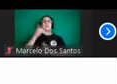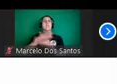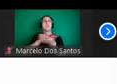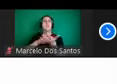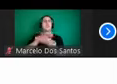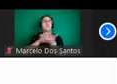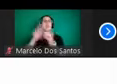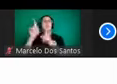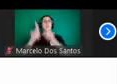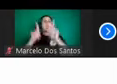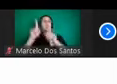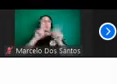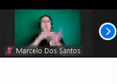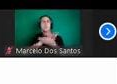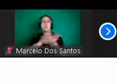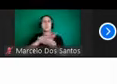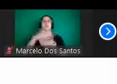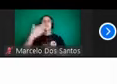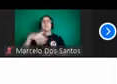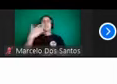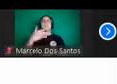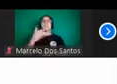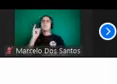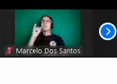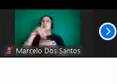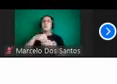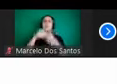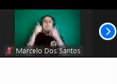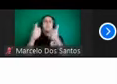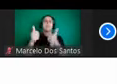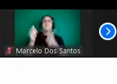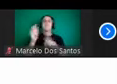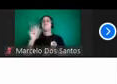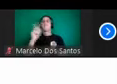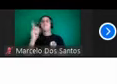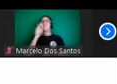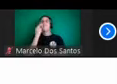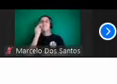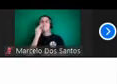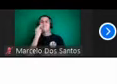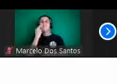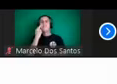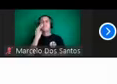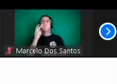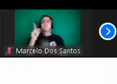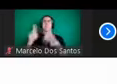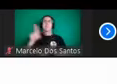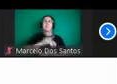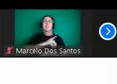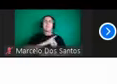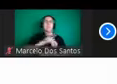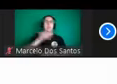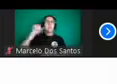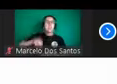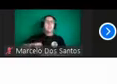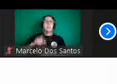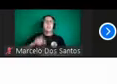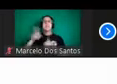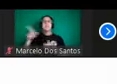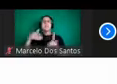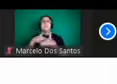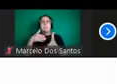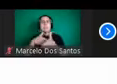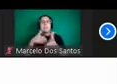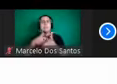impidieron una inclusión efectiva de las personas. Así también, de alguna manera, obstaculizaron